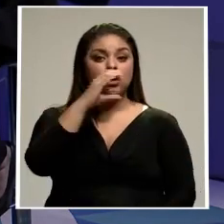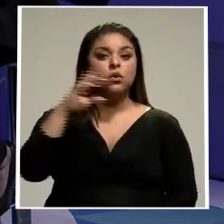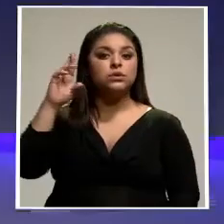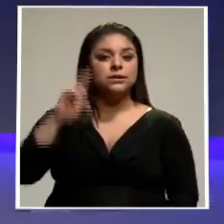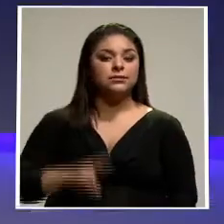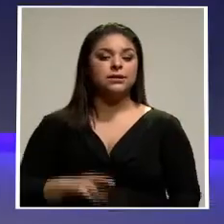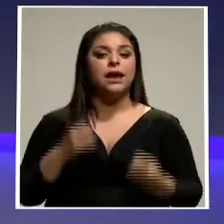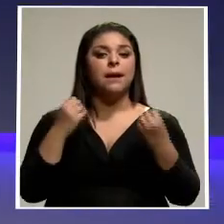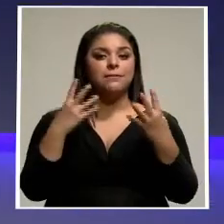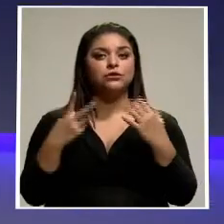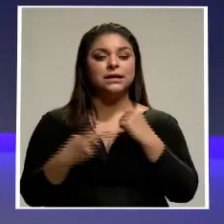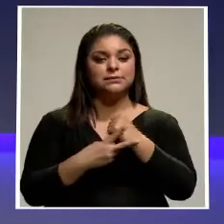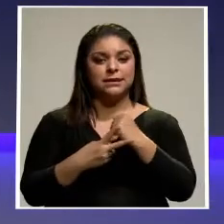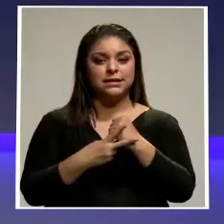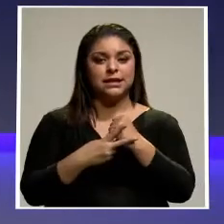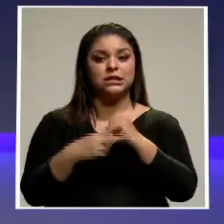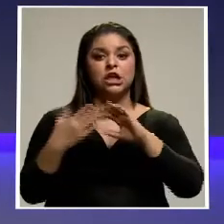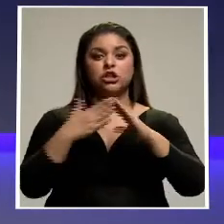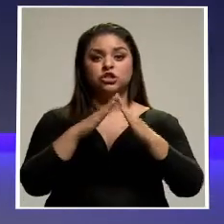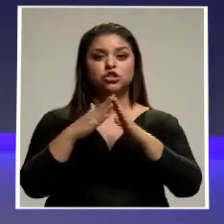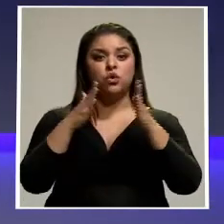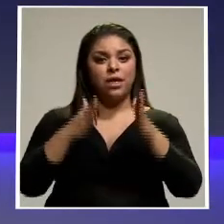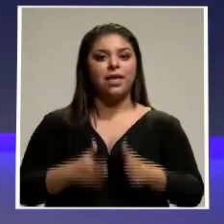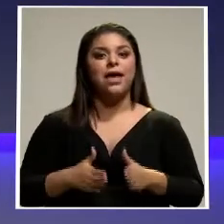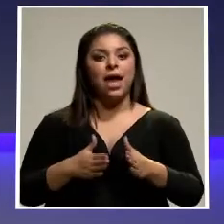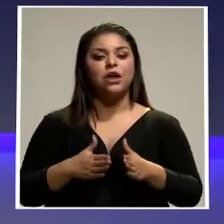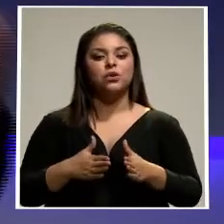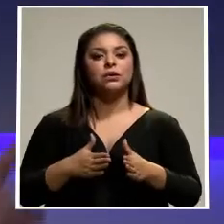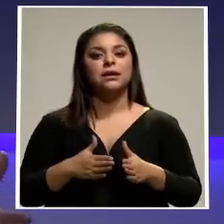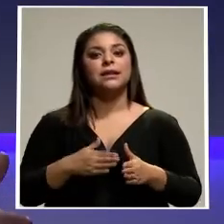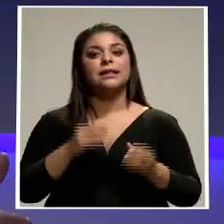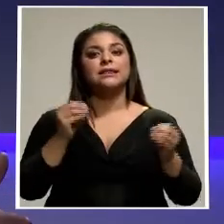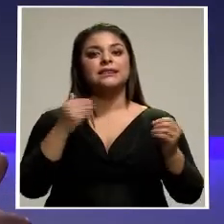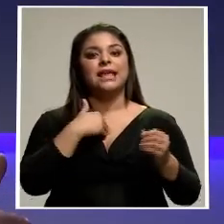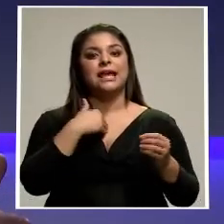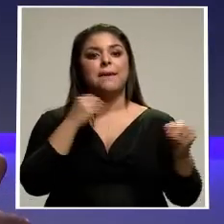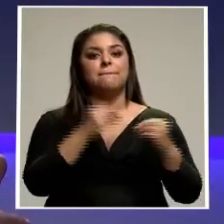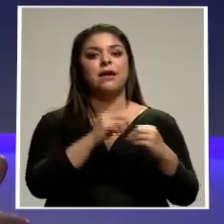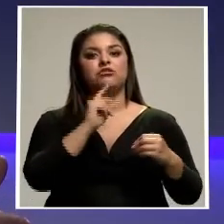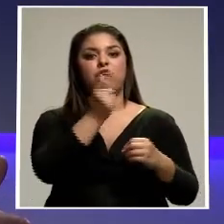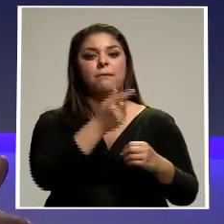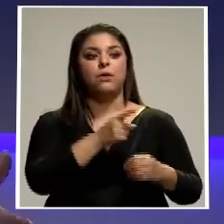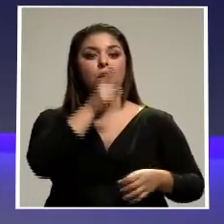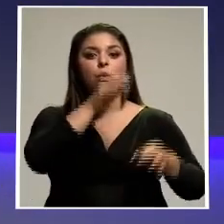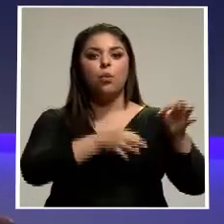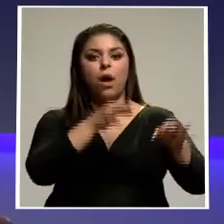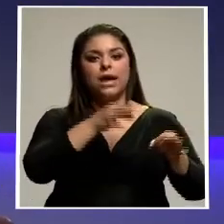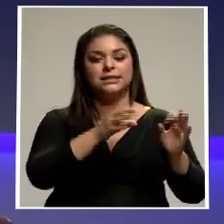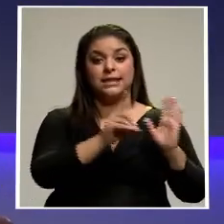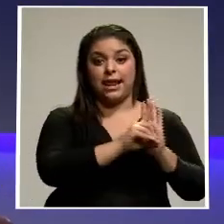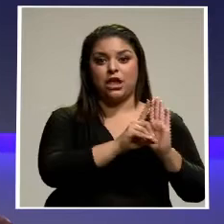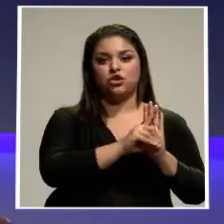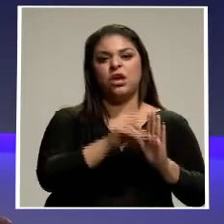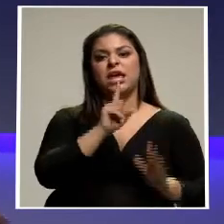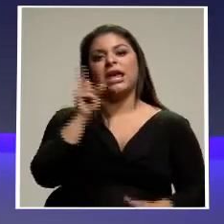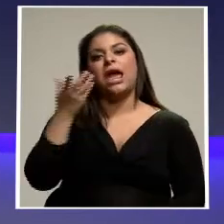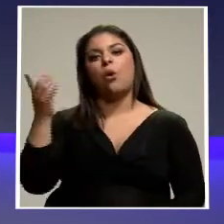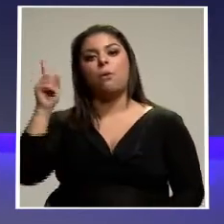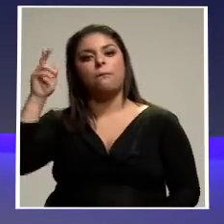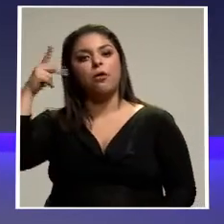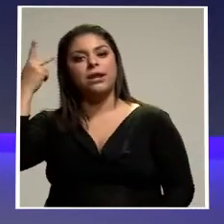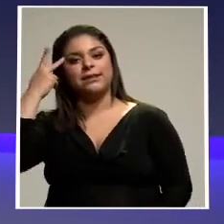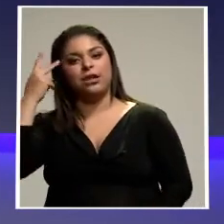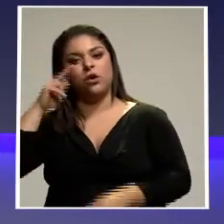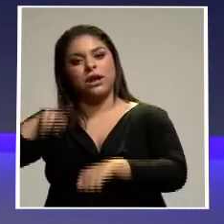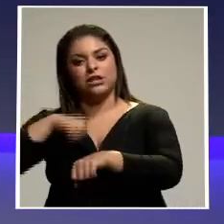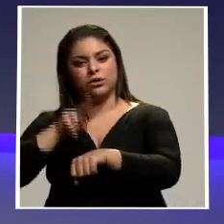veces el ciudadano obtiene más rápido ante un juez un derecho que ante un político nacional o local. Y eso no